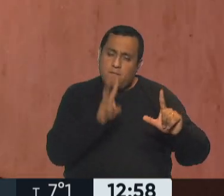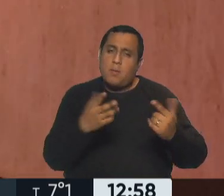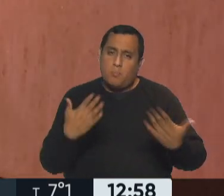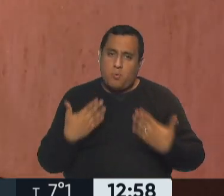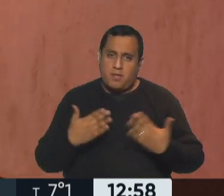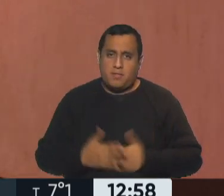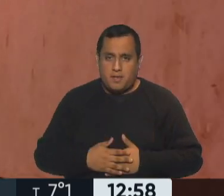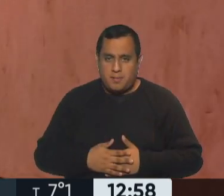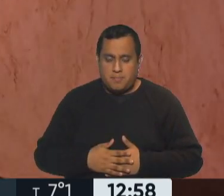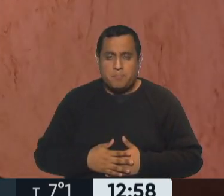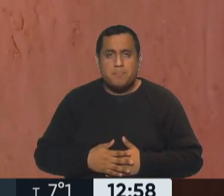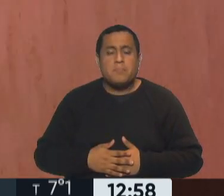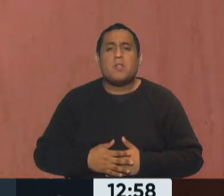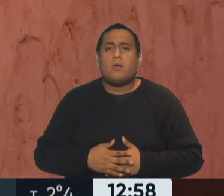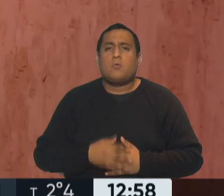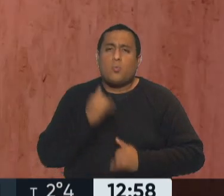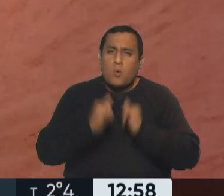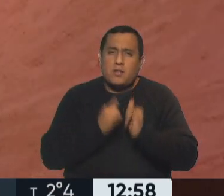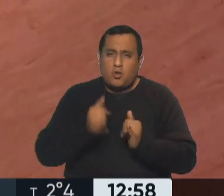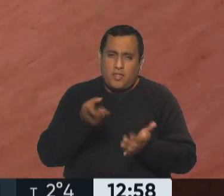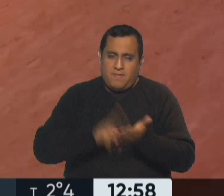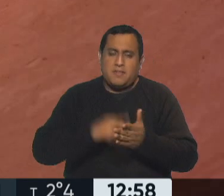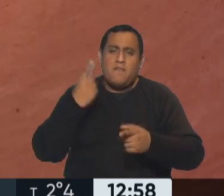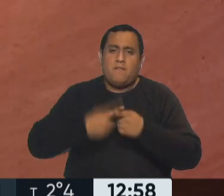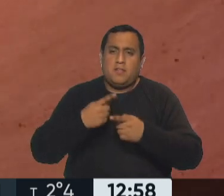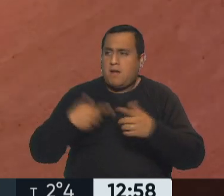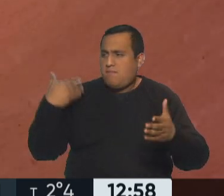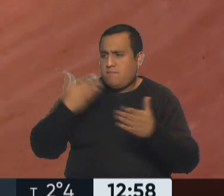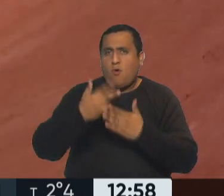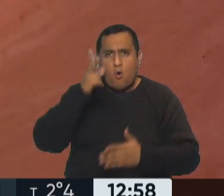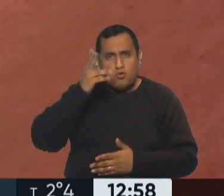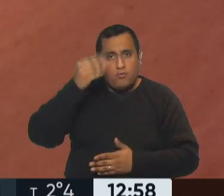audiovisual. Un festival que va a tener su octava edición